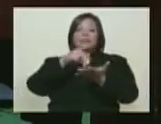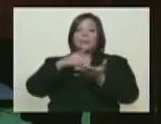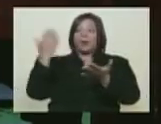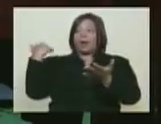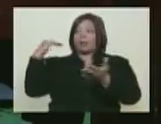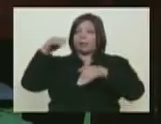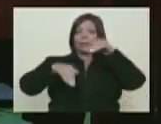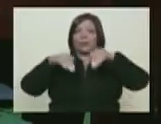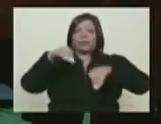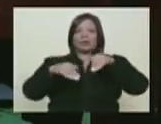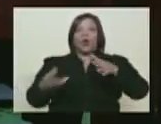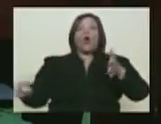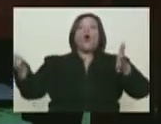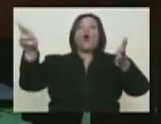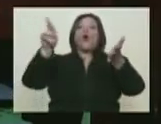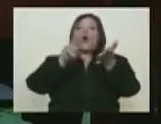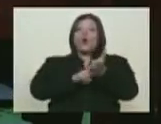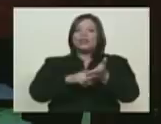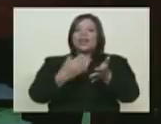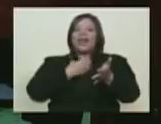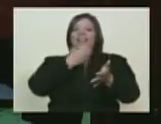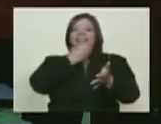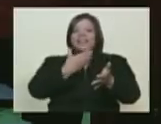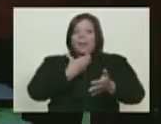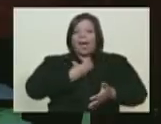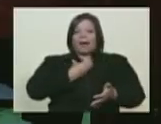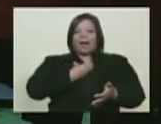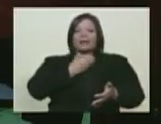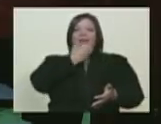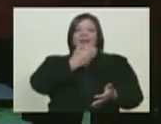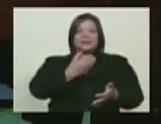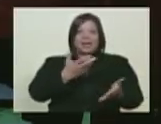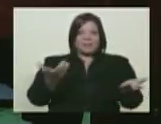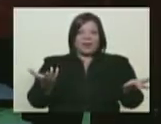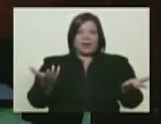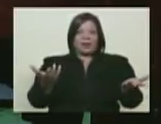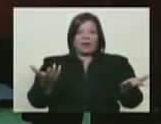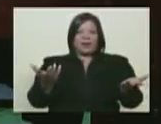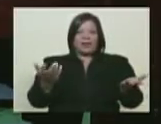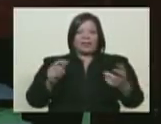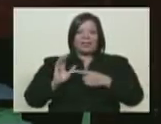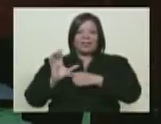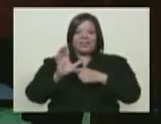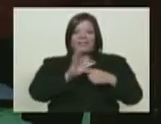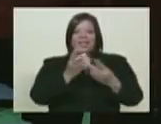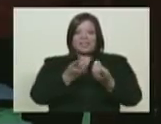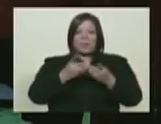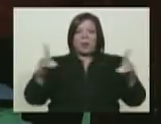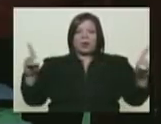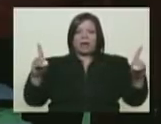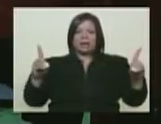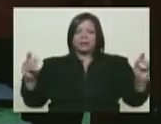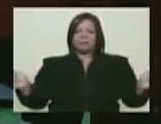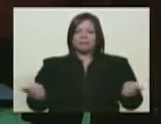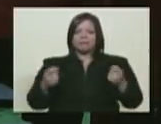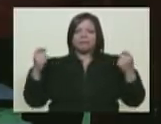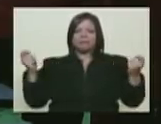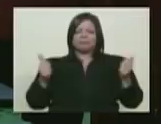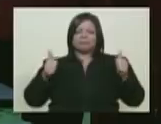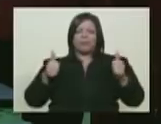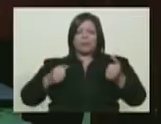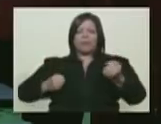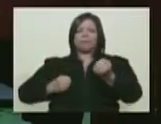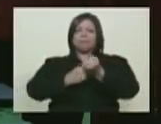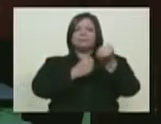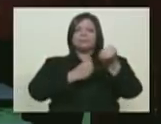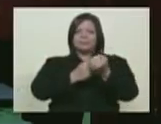últimas elecciones, vamos a nuevas elecciones de alcaldes ahora en el mes de diciembre, tenemos una democracia, digamos, pujante, que